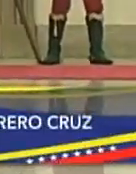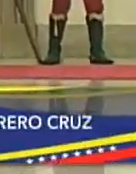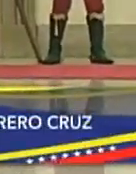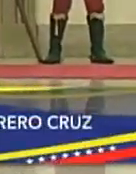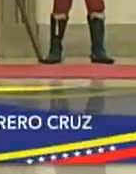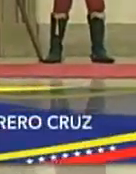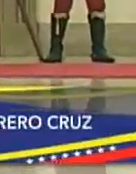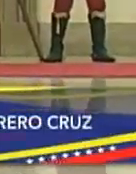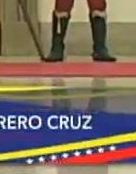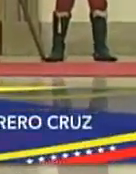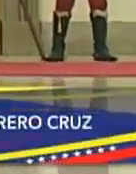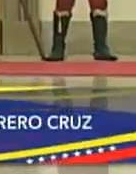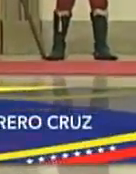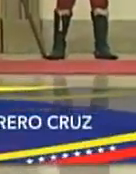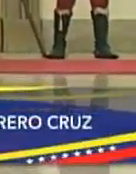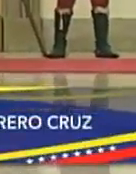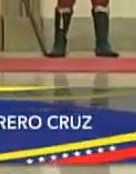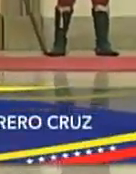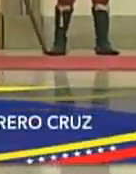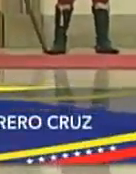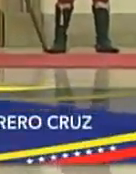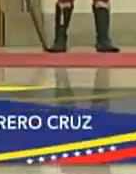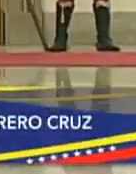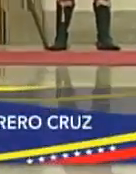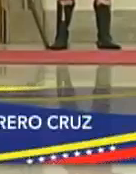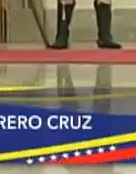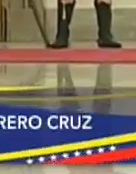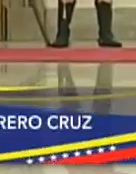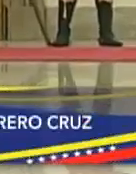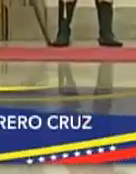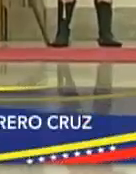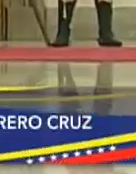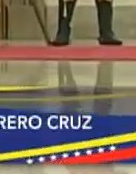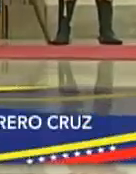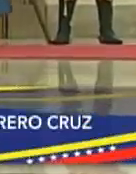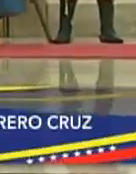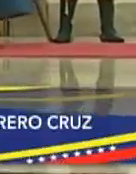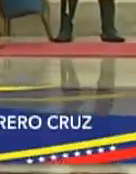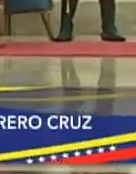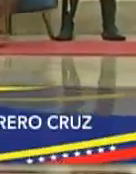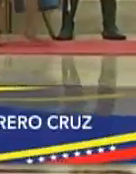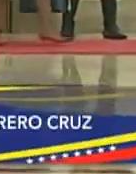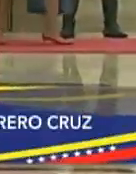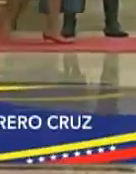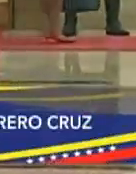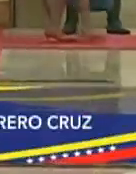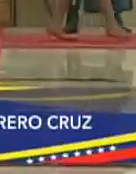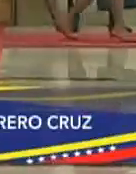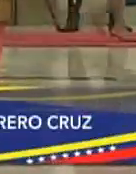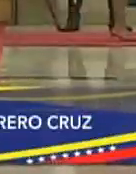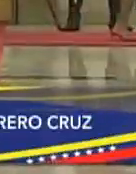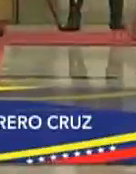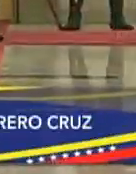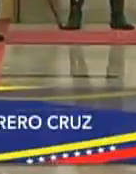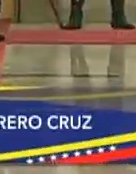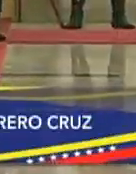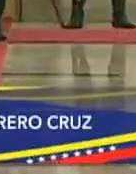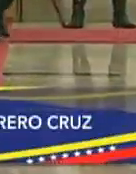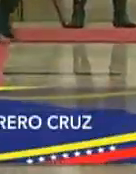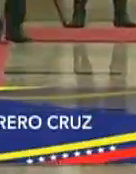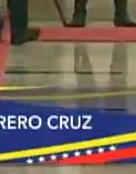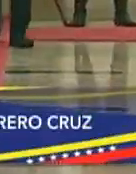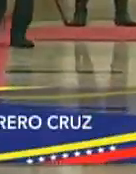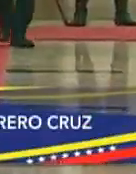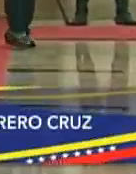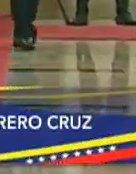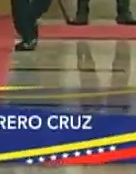cumplieron además 19 años de la misión Barrio Adentro, el pasado 16 de abril, una de las alianzas estratégicas con la hermana nación